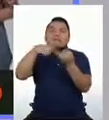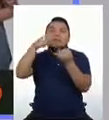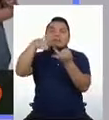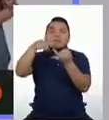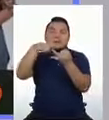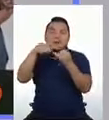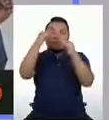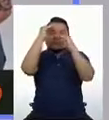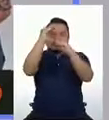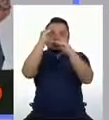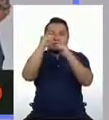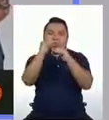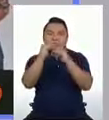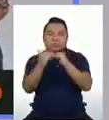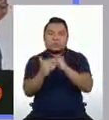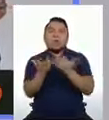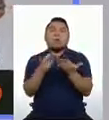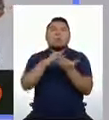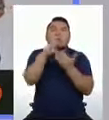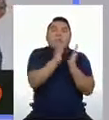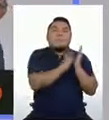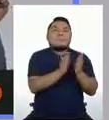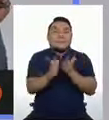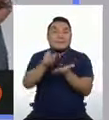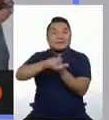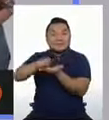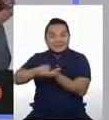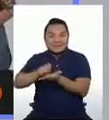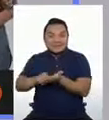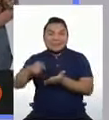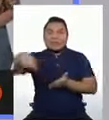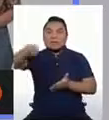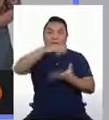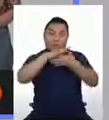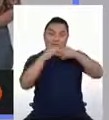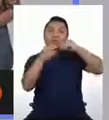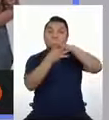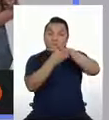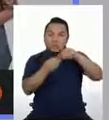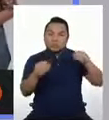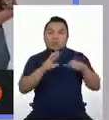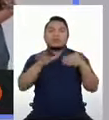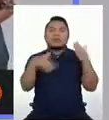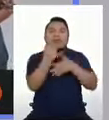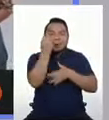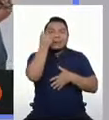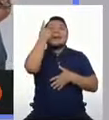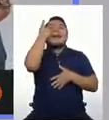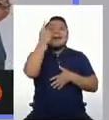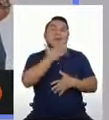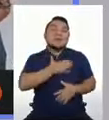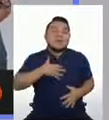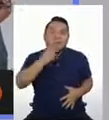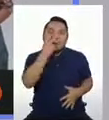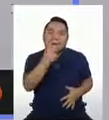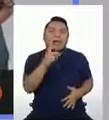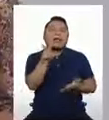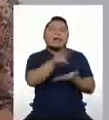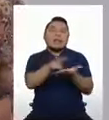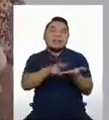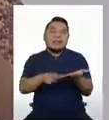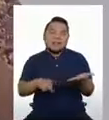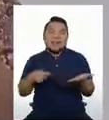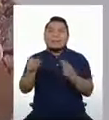estructuras y realizaremos la planificación de lo que escribiremos para que nuestras historias sean comprensibles y atractivas para nuestros